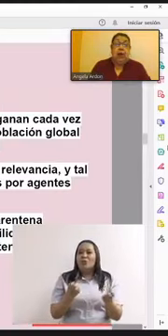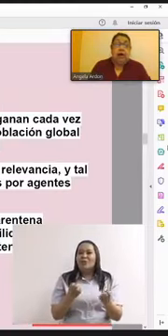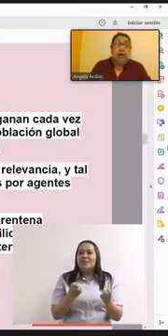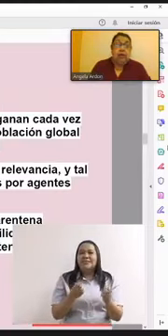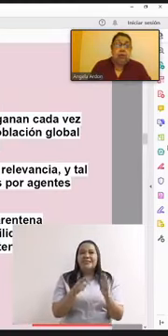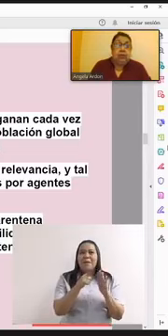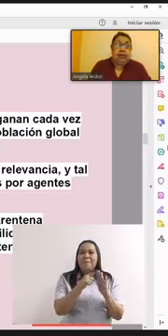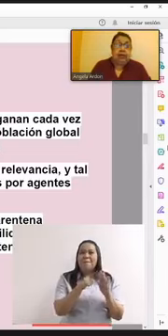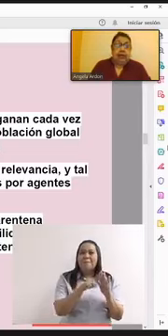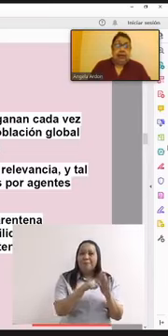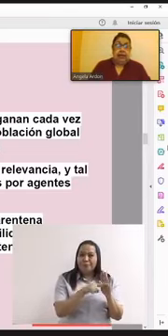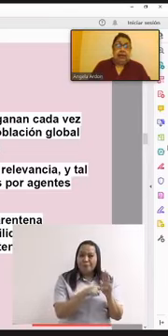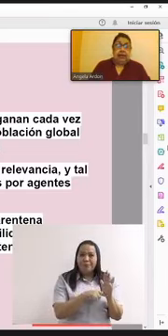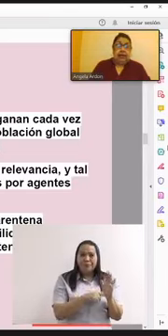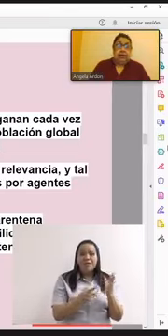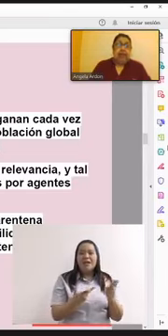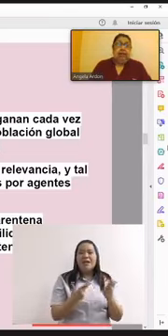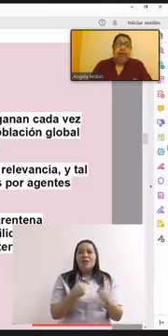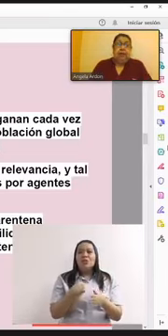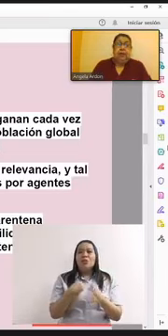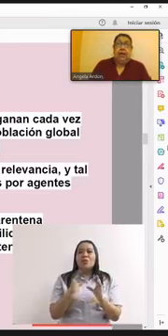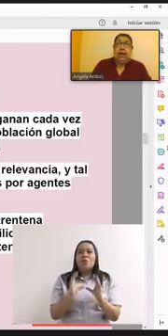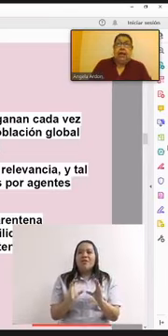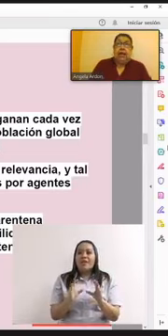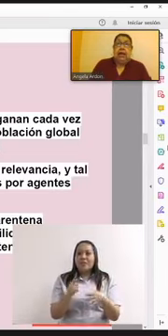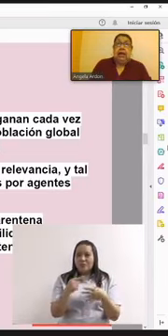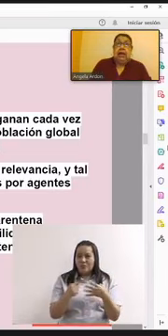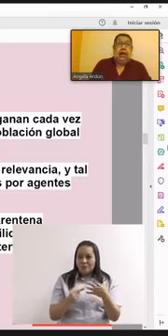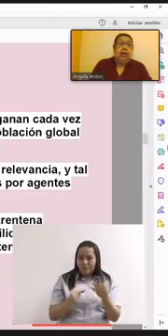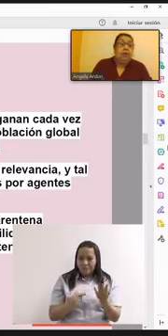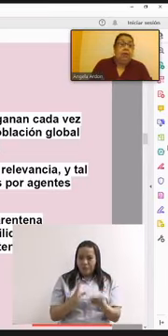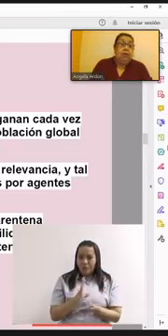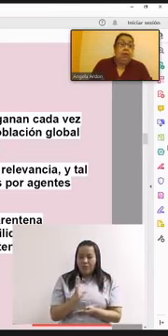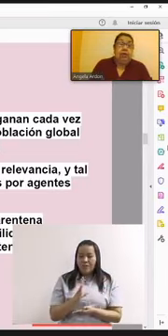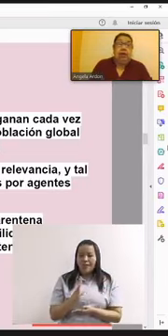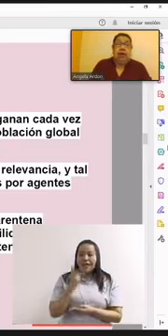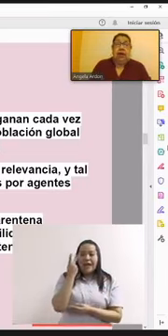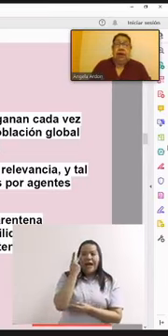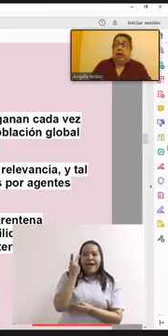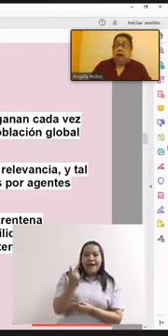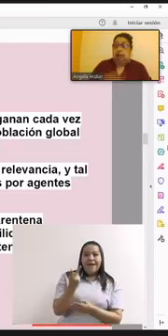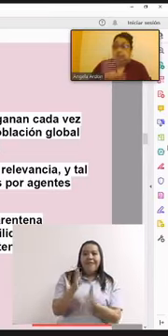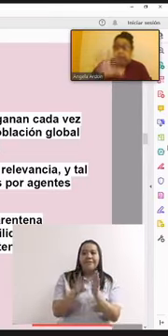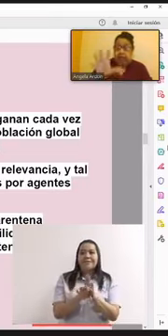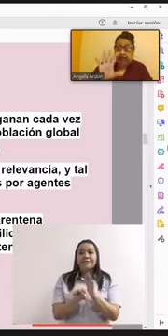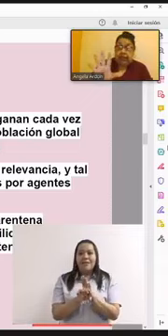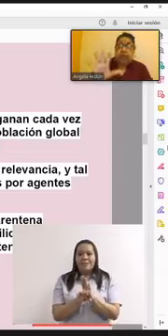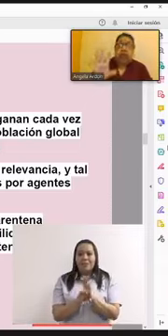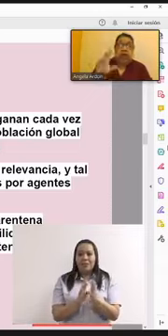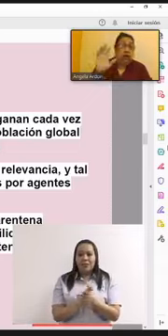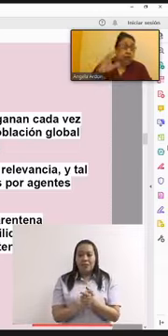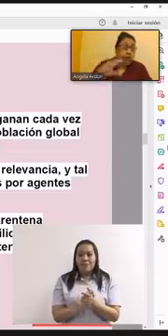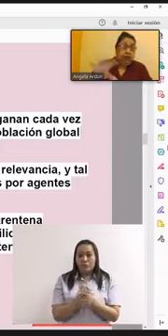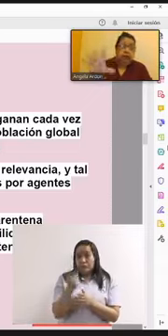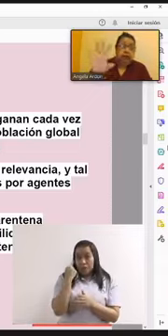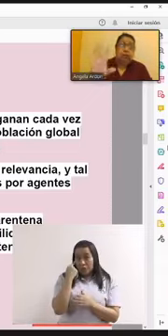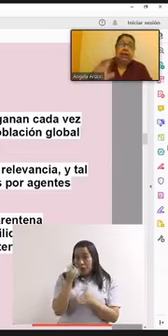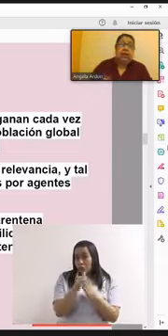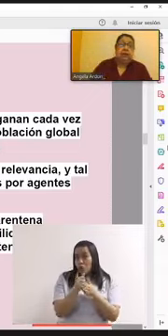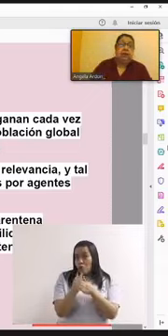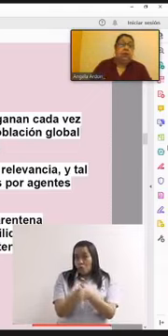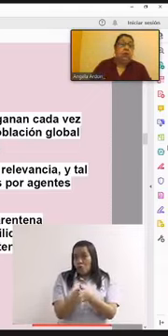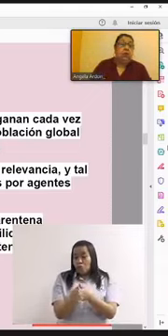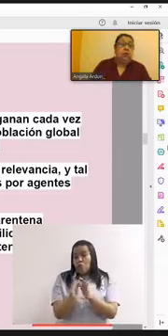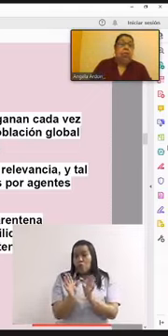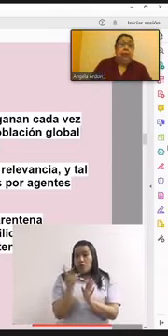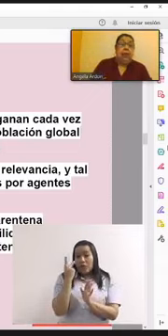¿Qué cuidados debemos de tener? Y si pueden ver, aquí mismo dice, eso es para guía de ustedes, lo pueden, ahí se lo va a dar Alan